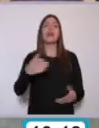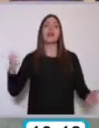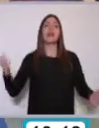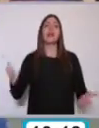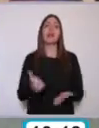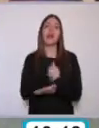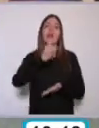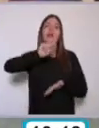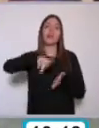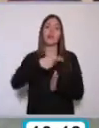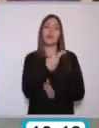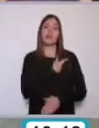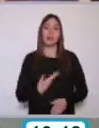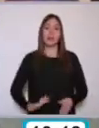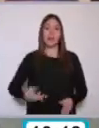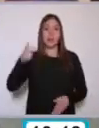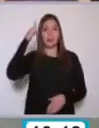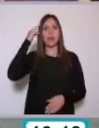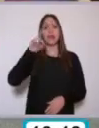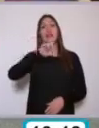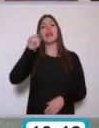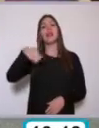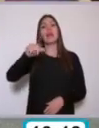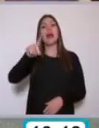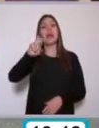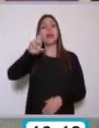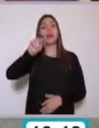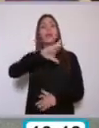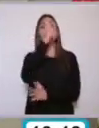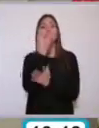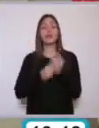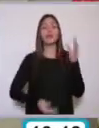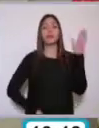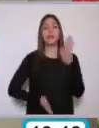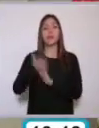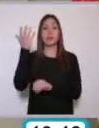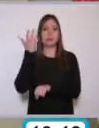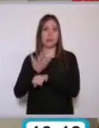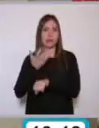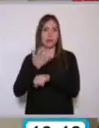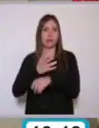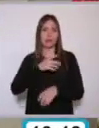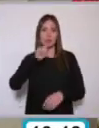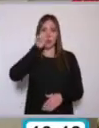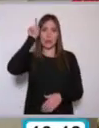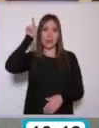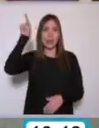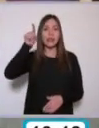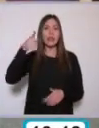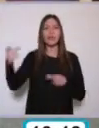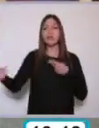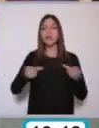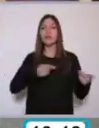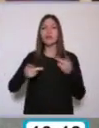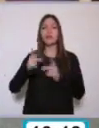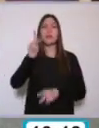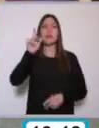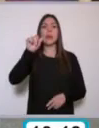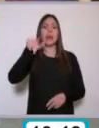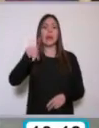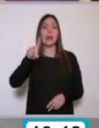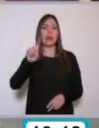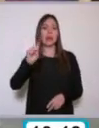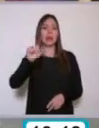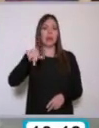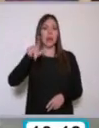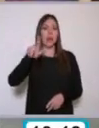Madero se escapa, se va a Estados Unidos y desde allá lanza el Plan de San Luis. Este Plan de San Luis levanta la Revolución Mexicana, marcaba como el